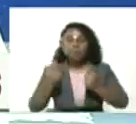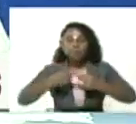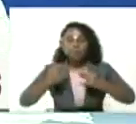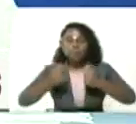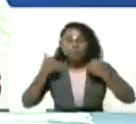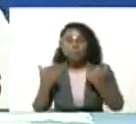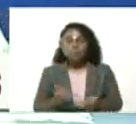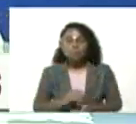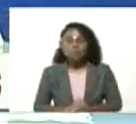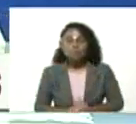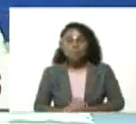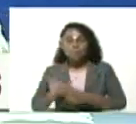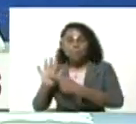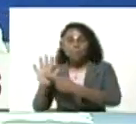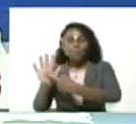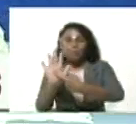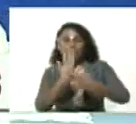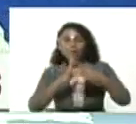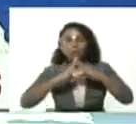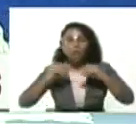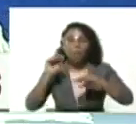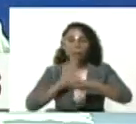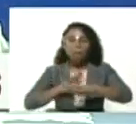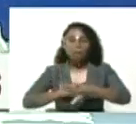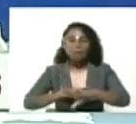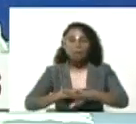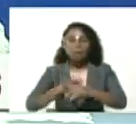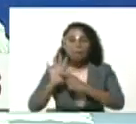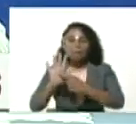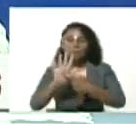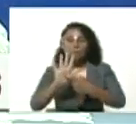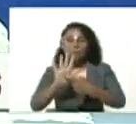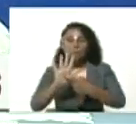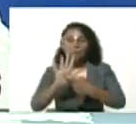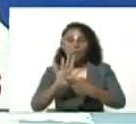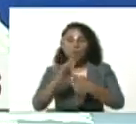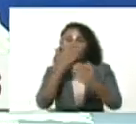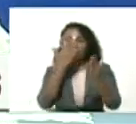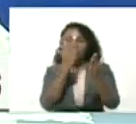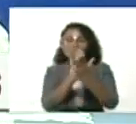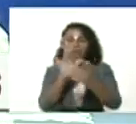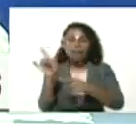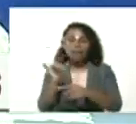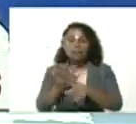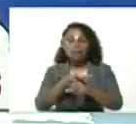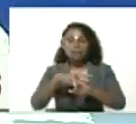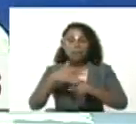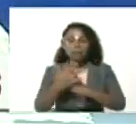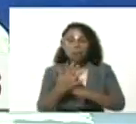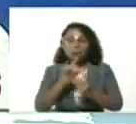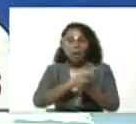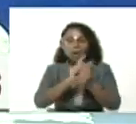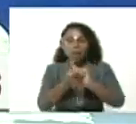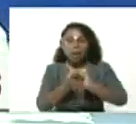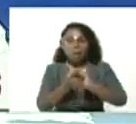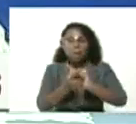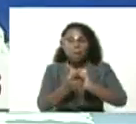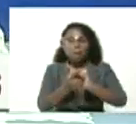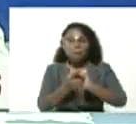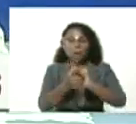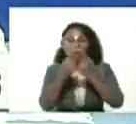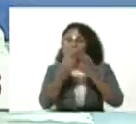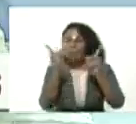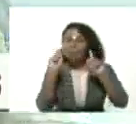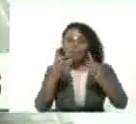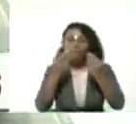activándoles, mostrándoles todo lo que hay que mostrar. Enfrentando estas circunstancias del cambio climático, con